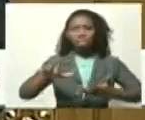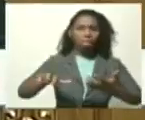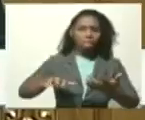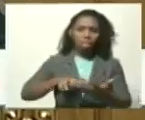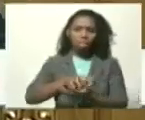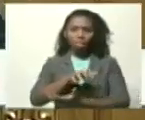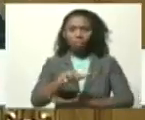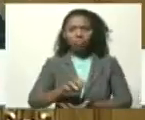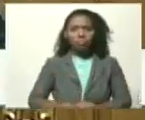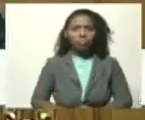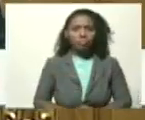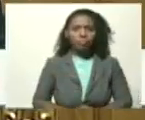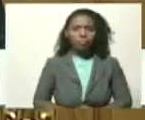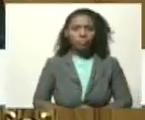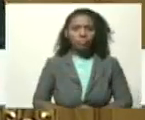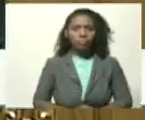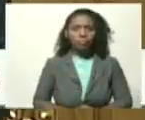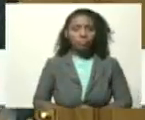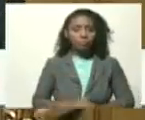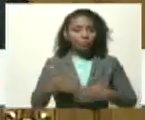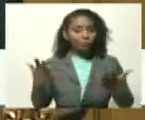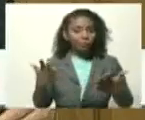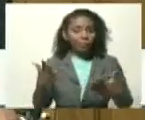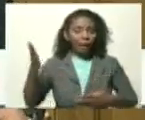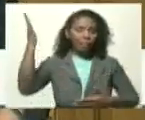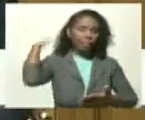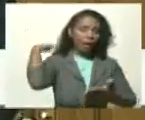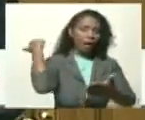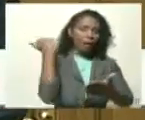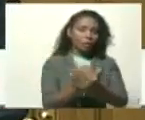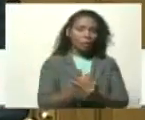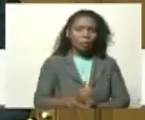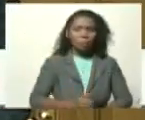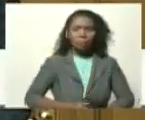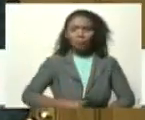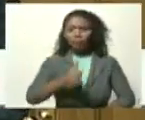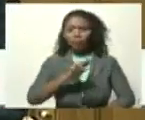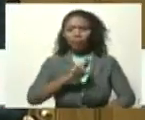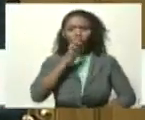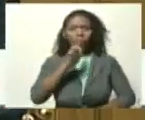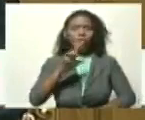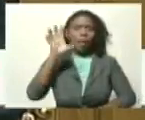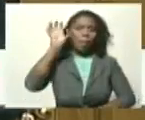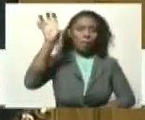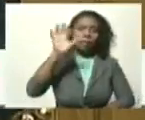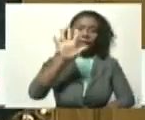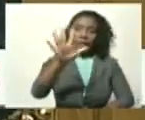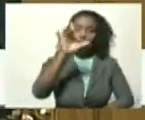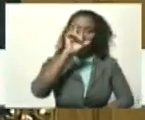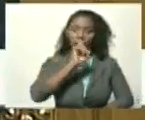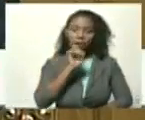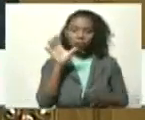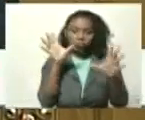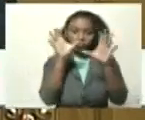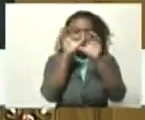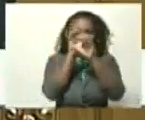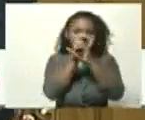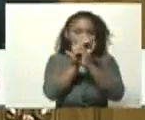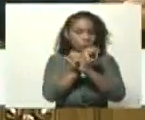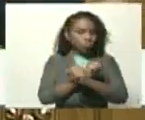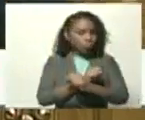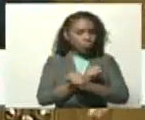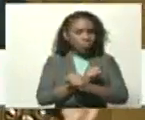del desastre, de la traición más vil a la patria, de 5 años de oscuridad